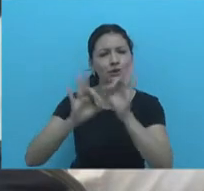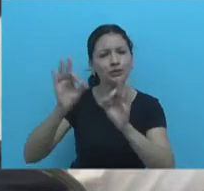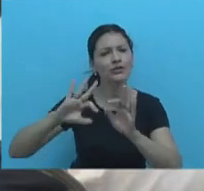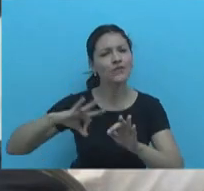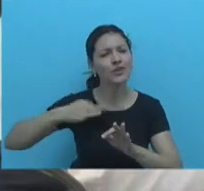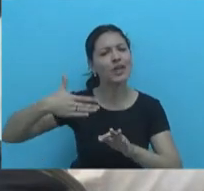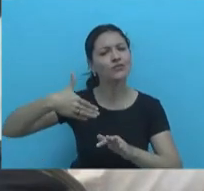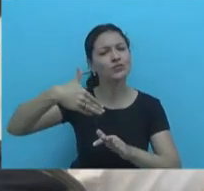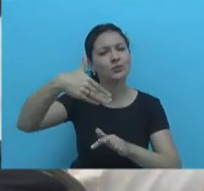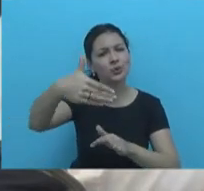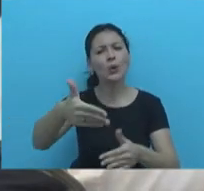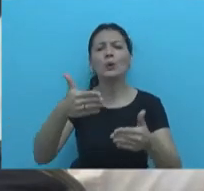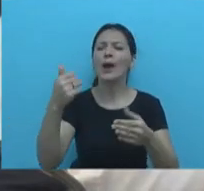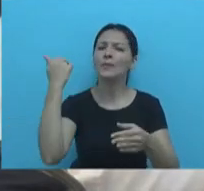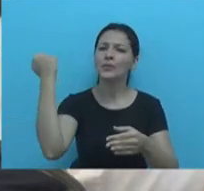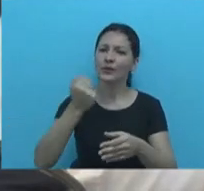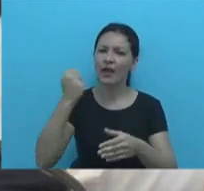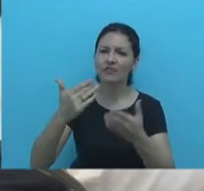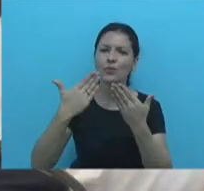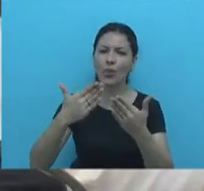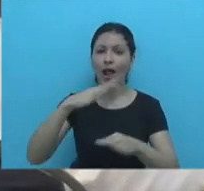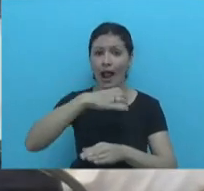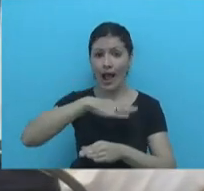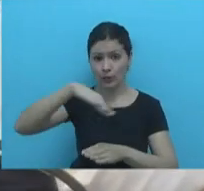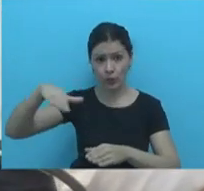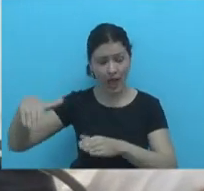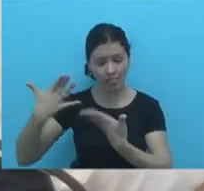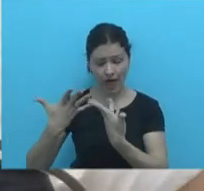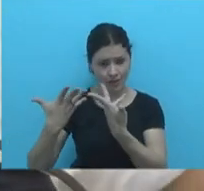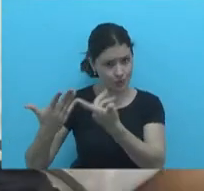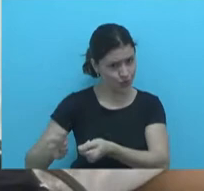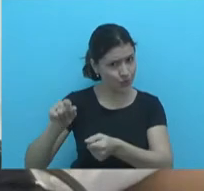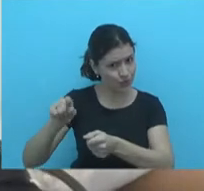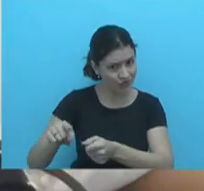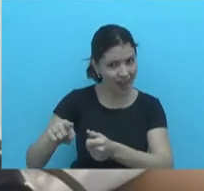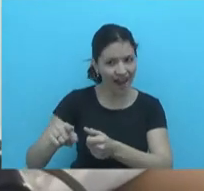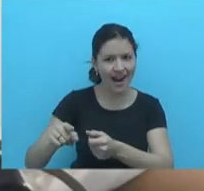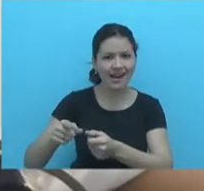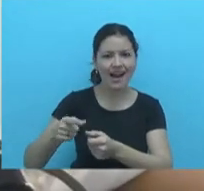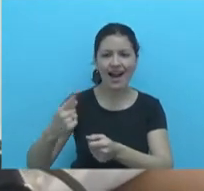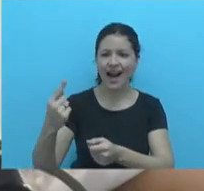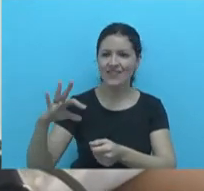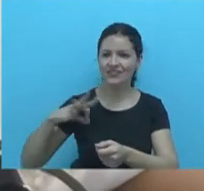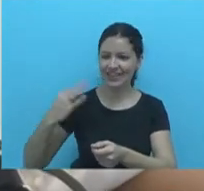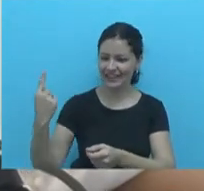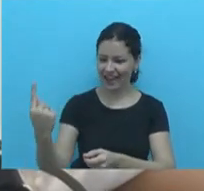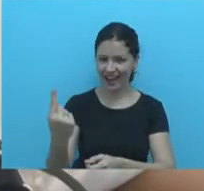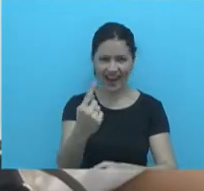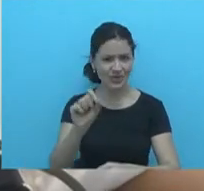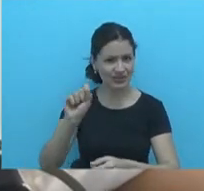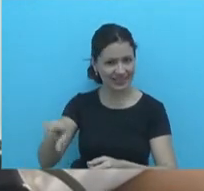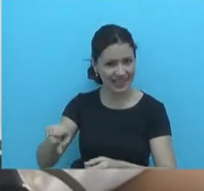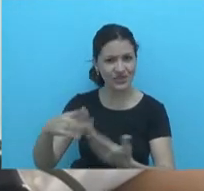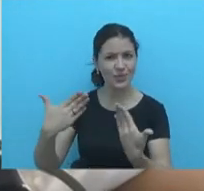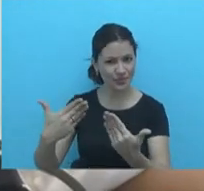estudiantes puedan emprender con responsabilidad sus propias elecciones. Además, cabe resaltar que se trata de una ardua labor que se tiene como sociedad,